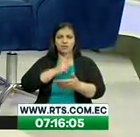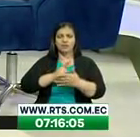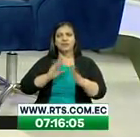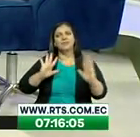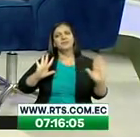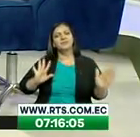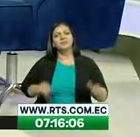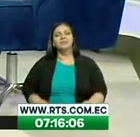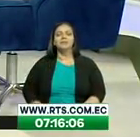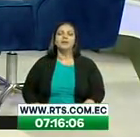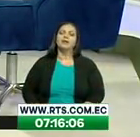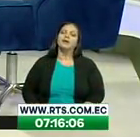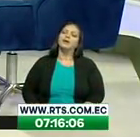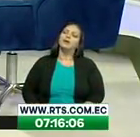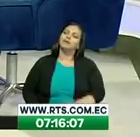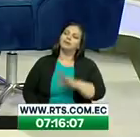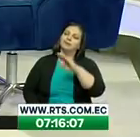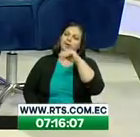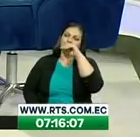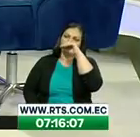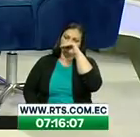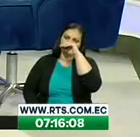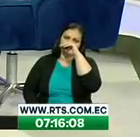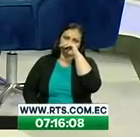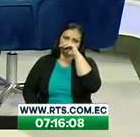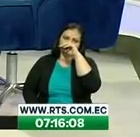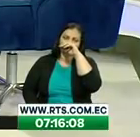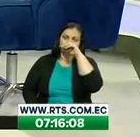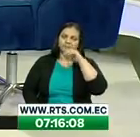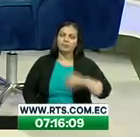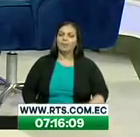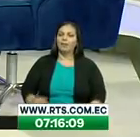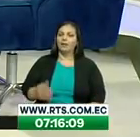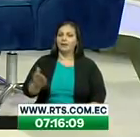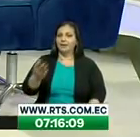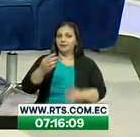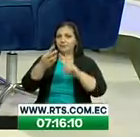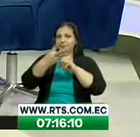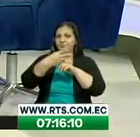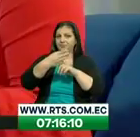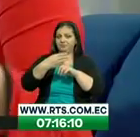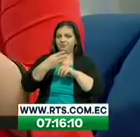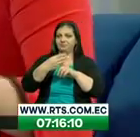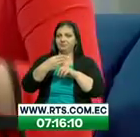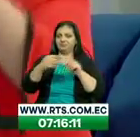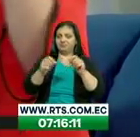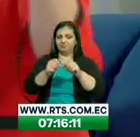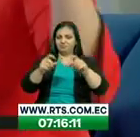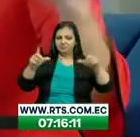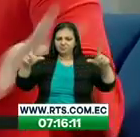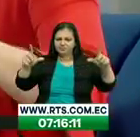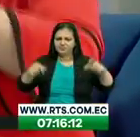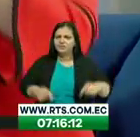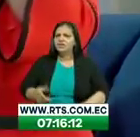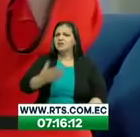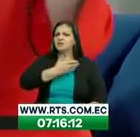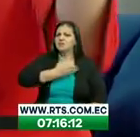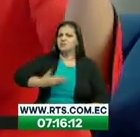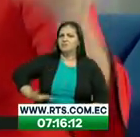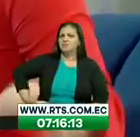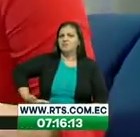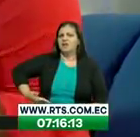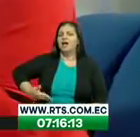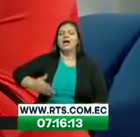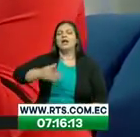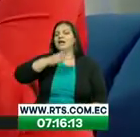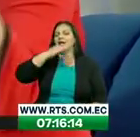del exmandatario. Yo recuerdo, y circuló muchísimo en las redes, cuando el expresidente Correa hablaba de los ponchos dorados, de la dirigencia